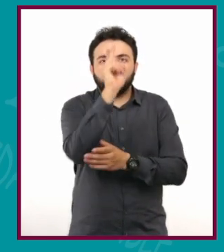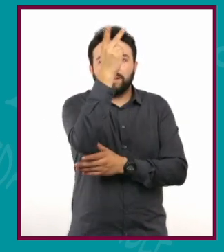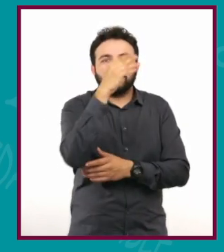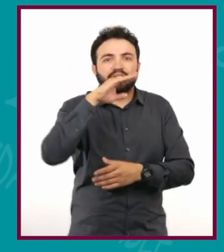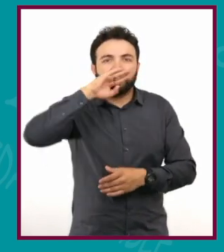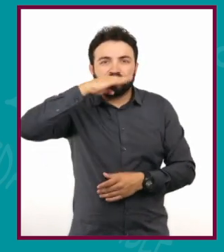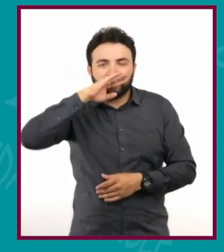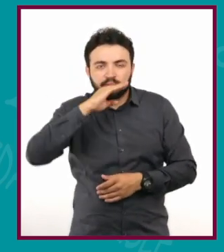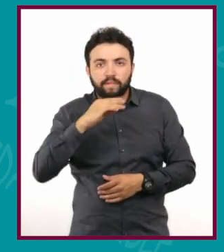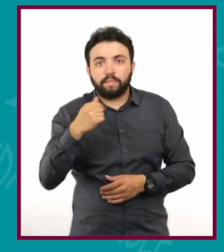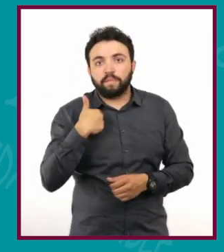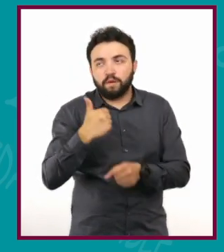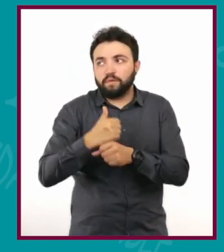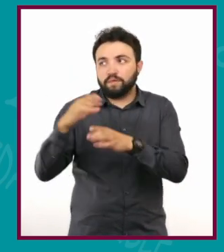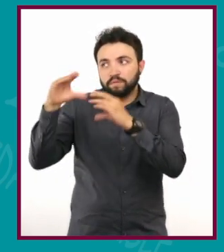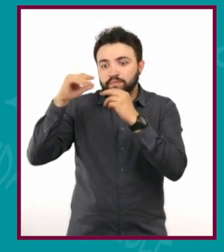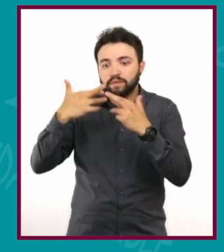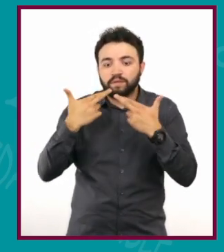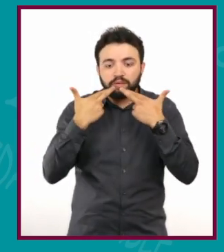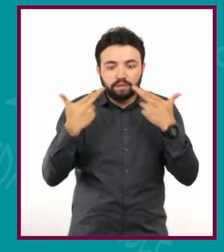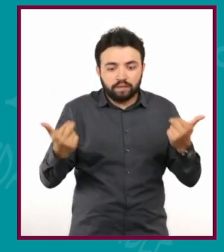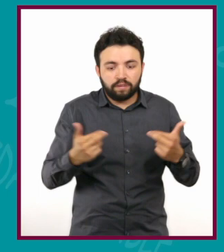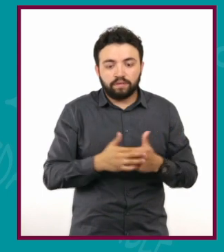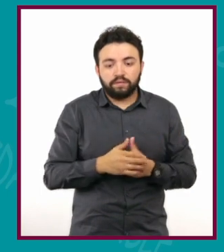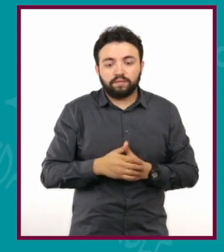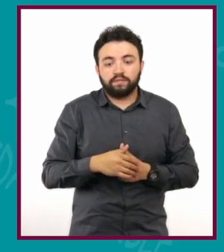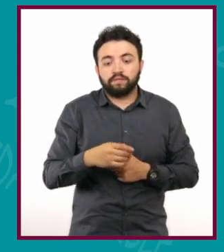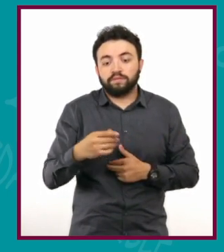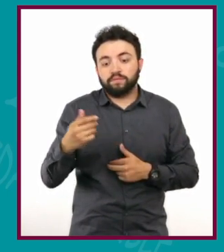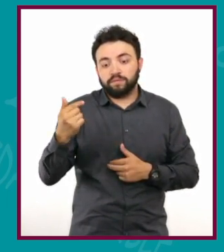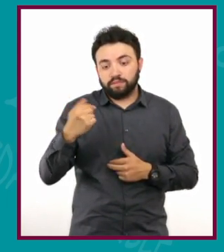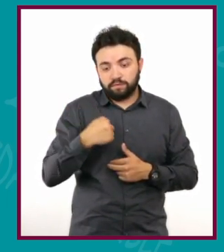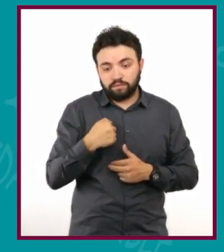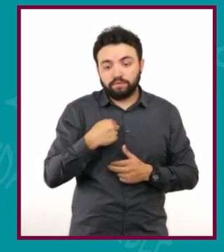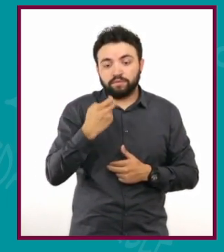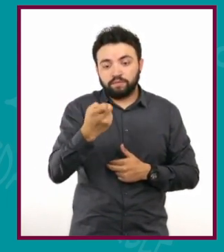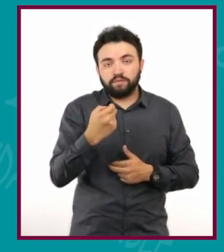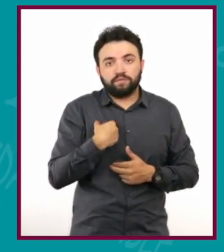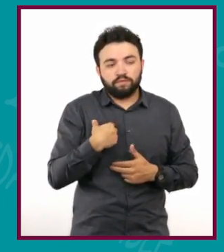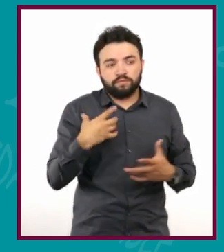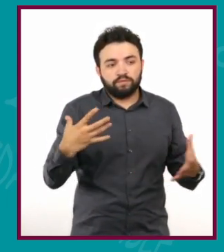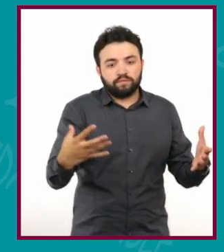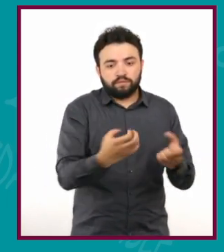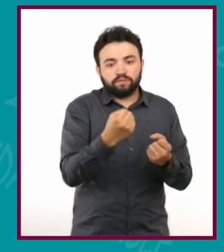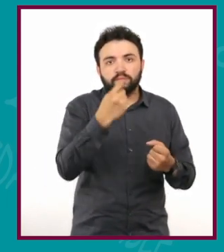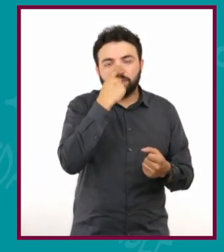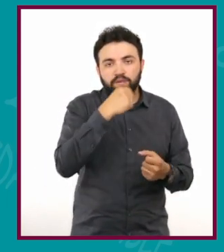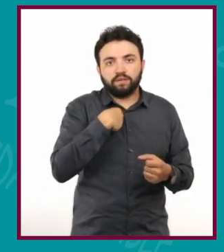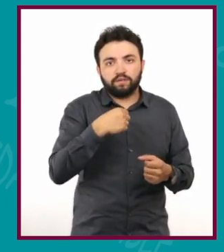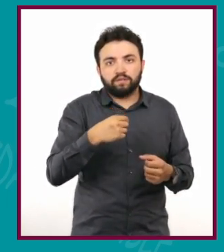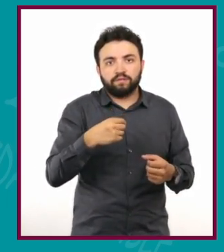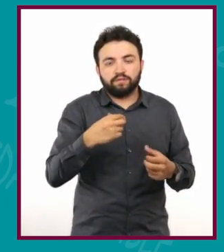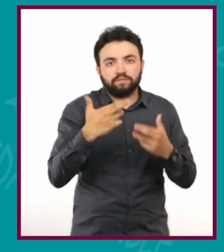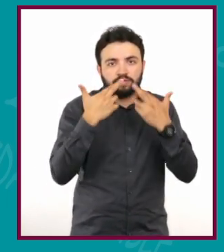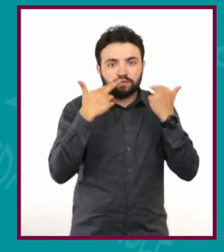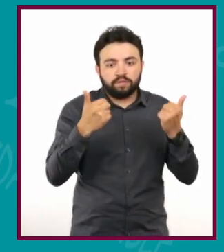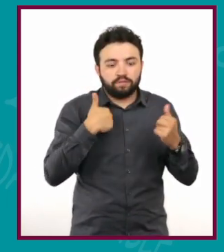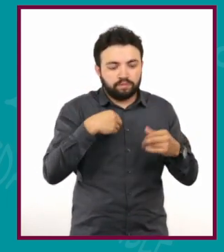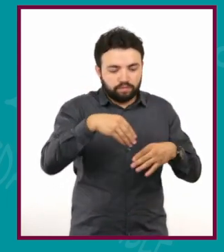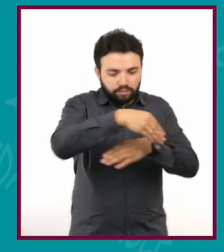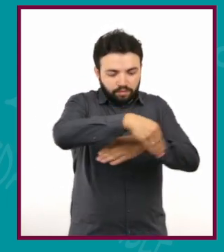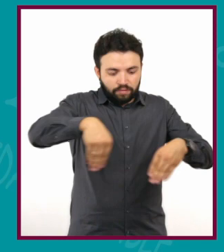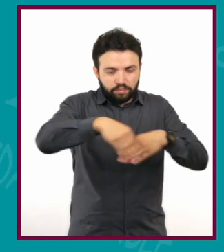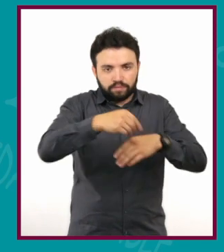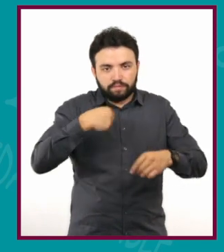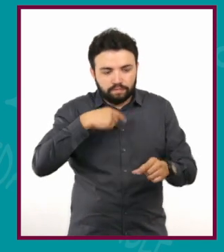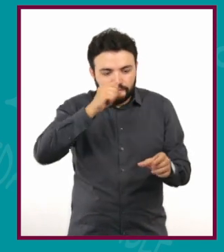me enseñó del rancho y en eso pues yo agarré lo agropecuario para cultivar ahí